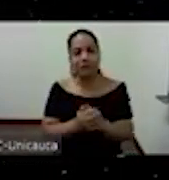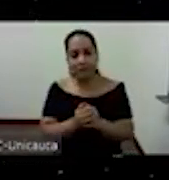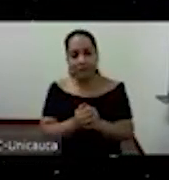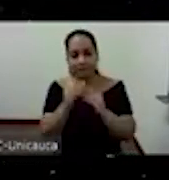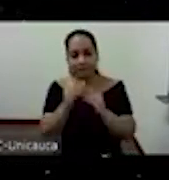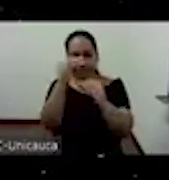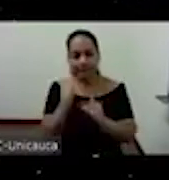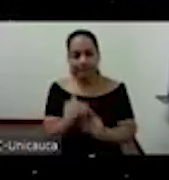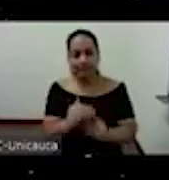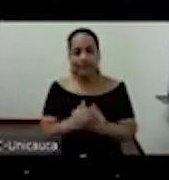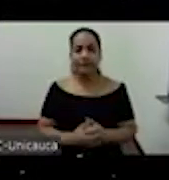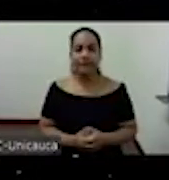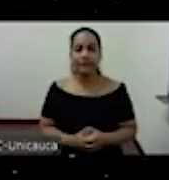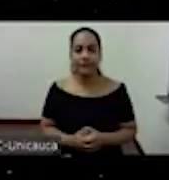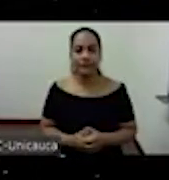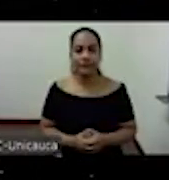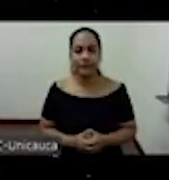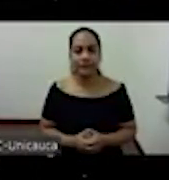Siguiente.